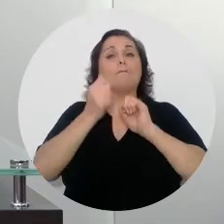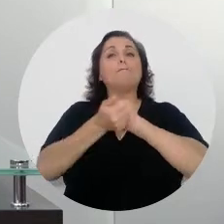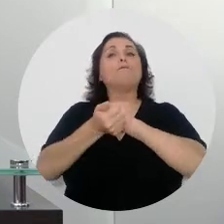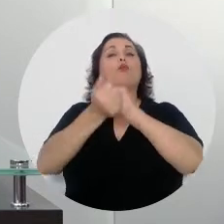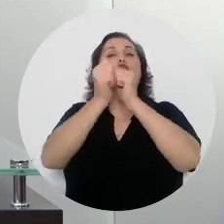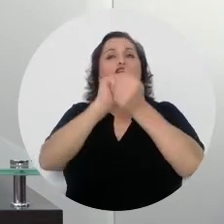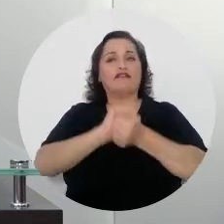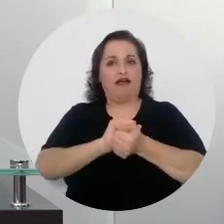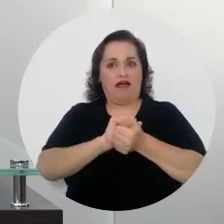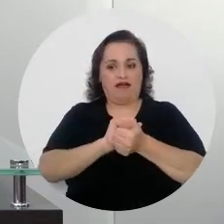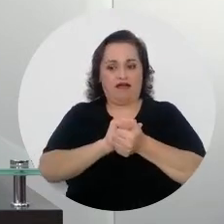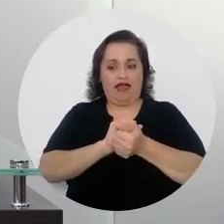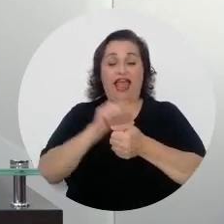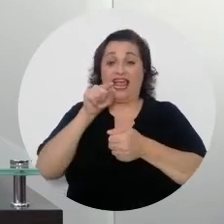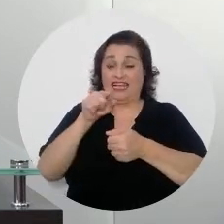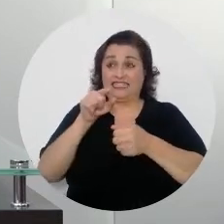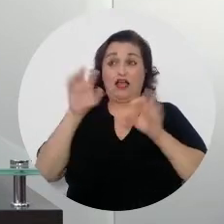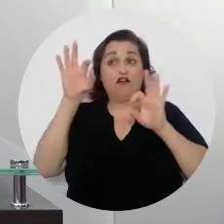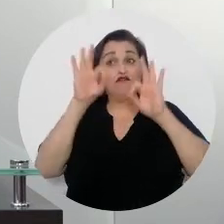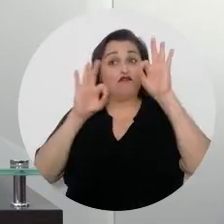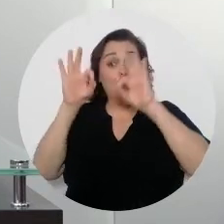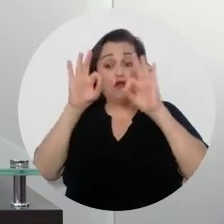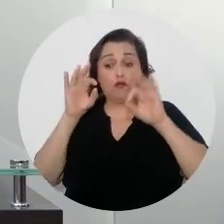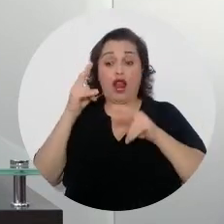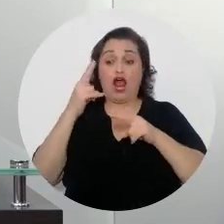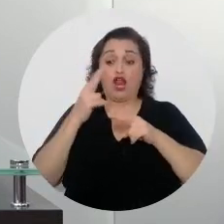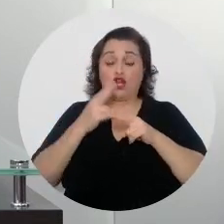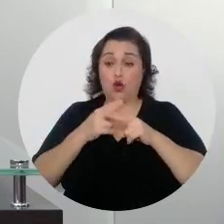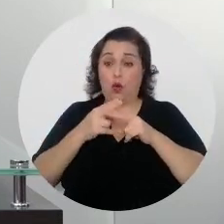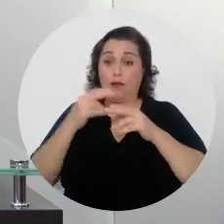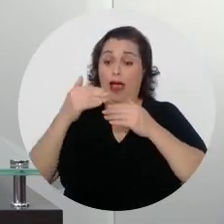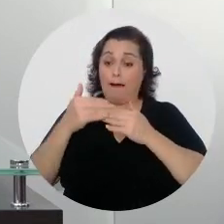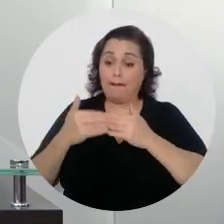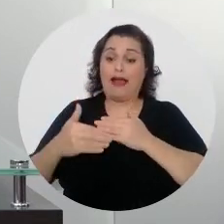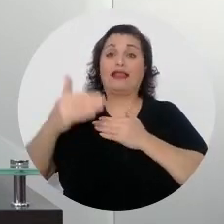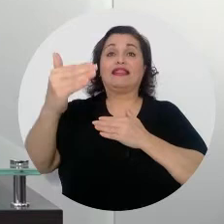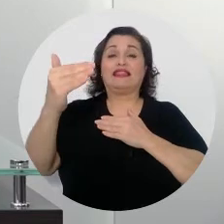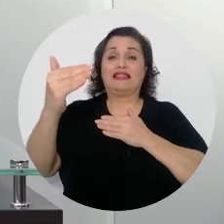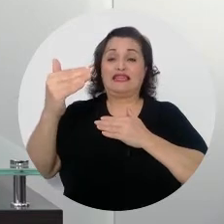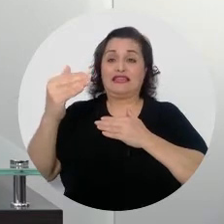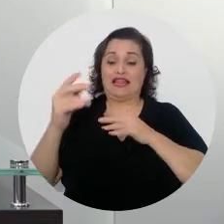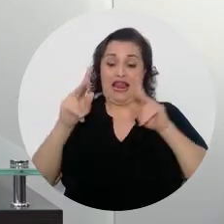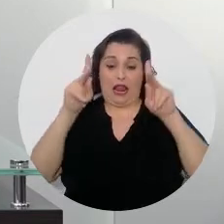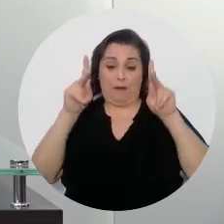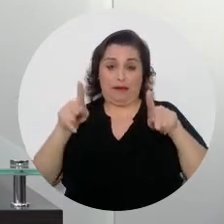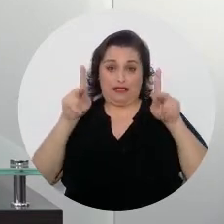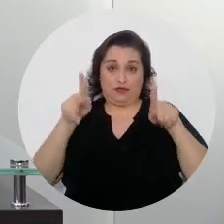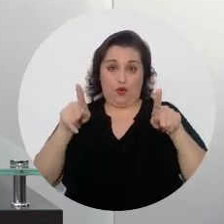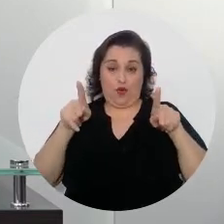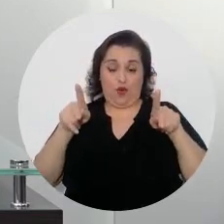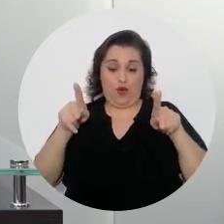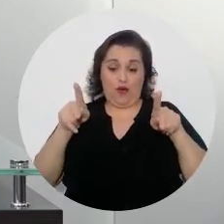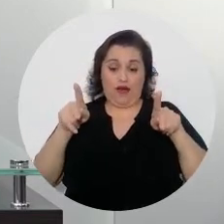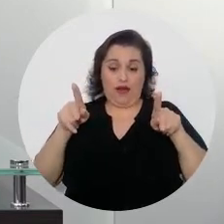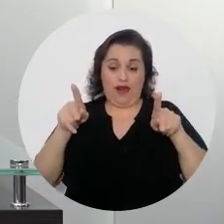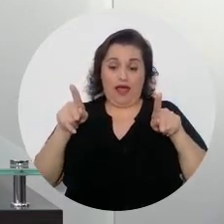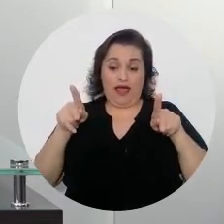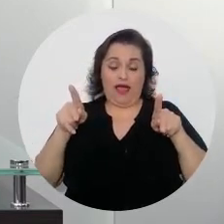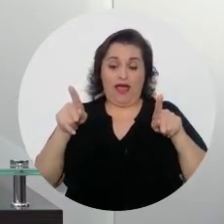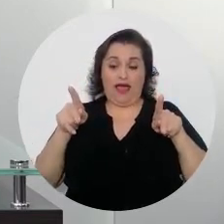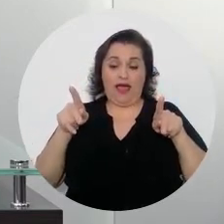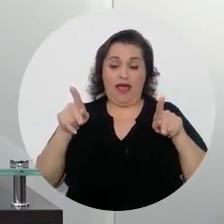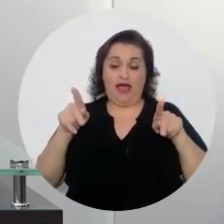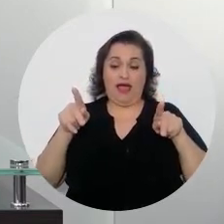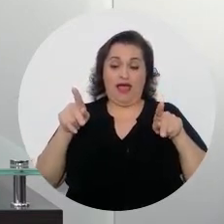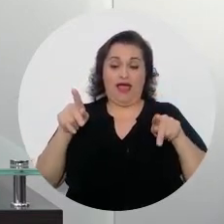Hare modificada. Esta fórmula, su nombre es a partir de la persona que la